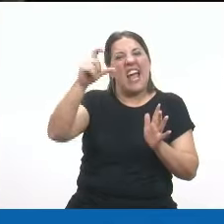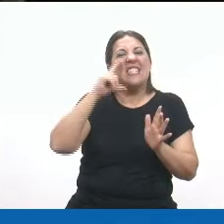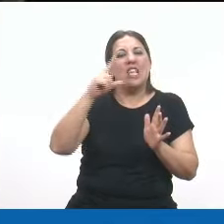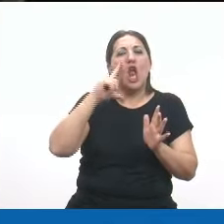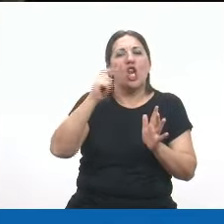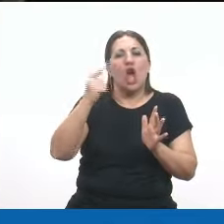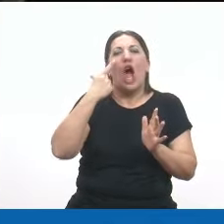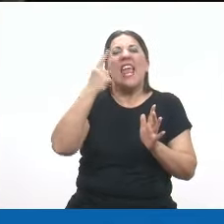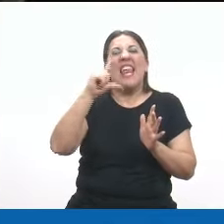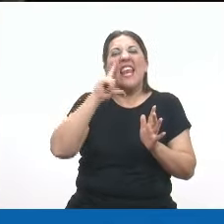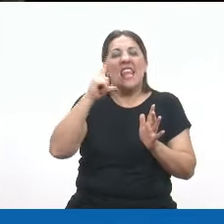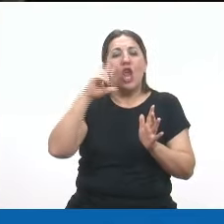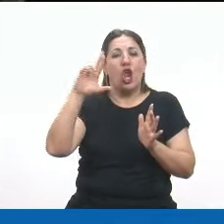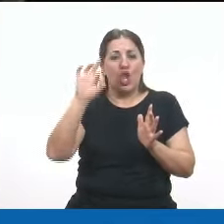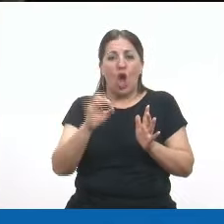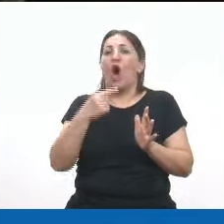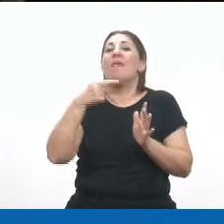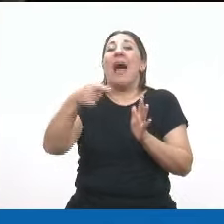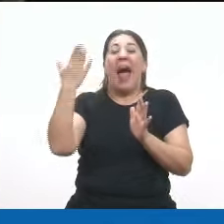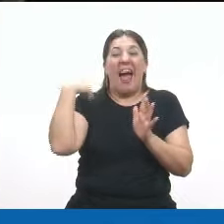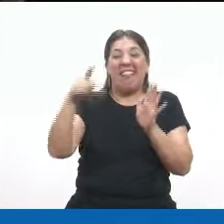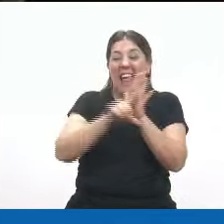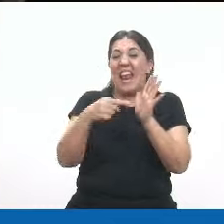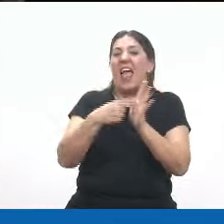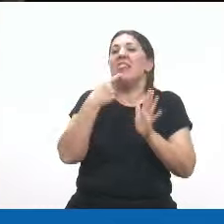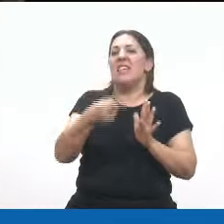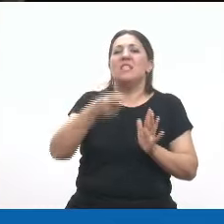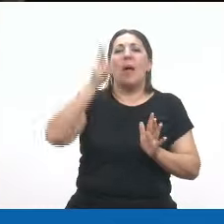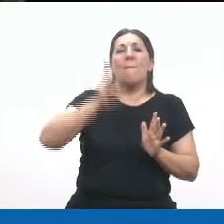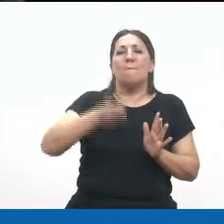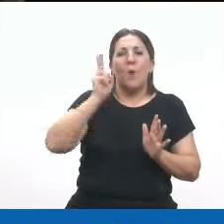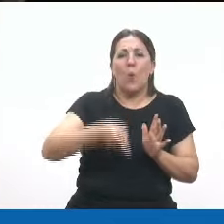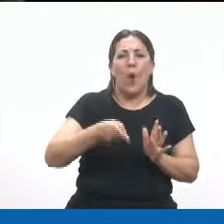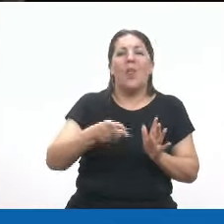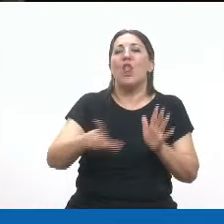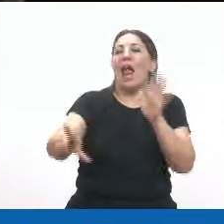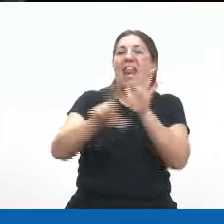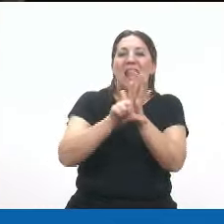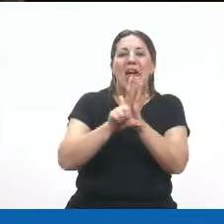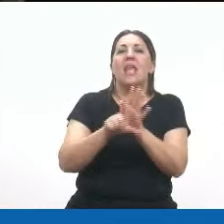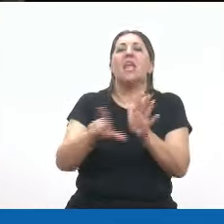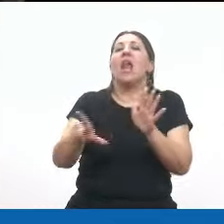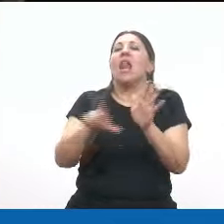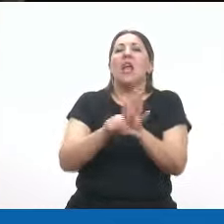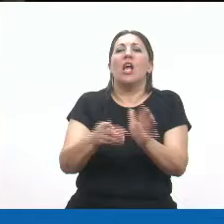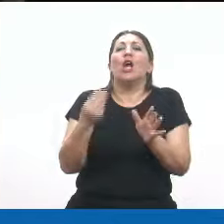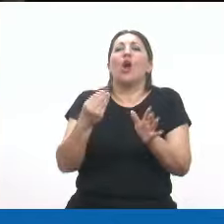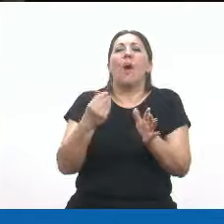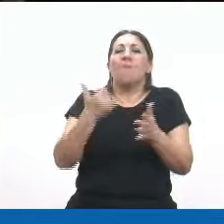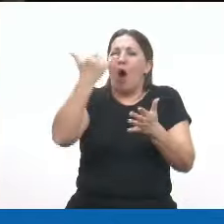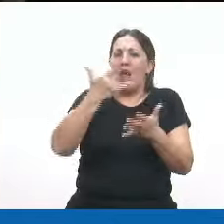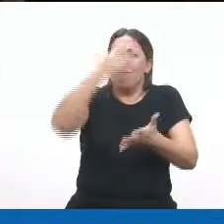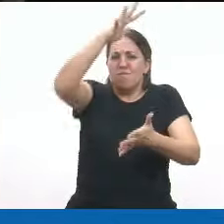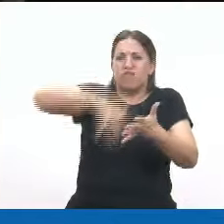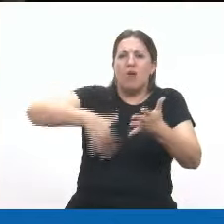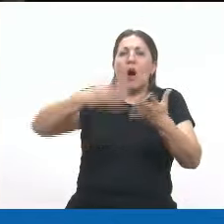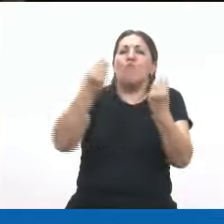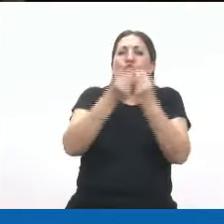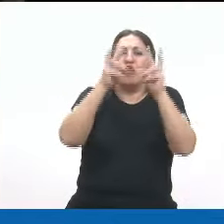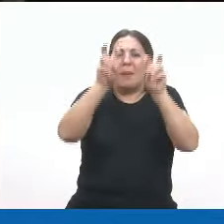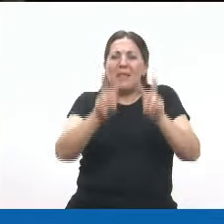prohibía básicamente que existieran las leyes Ómnibus es decir saturadas de diferentes materias que no